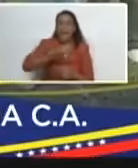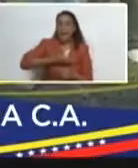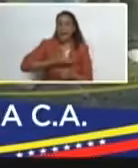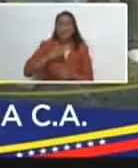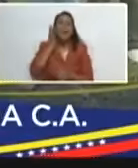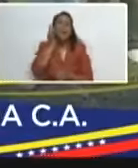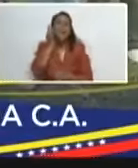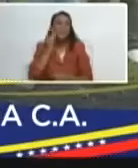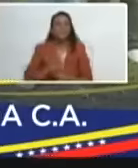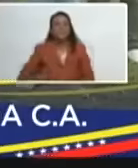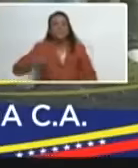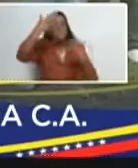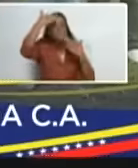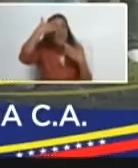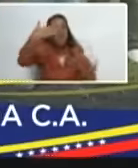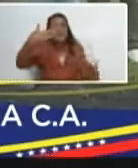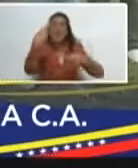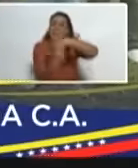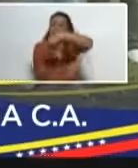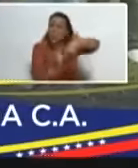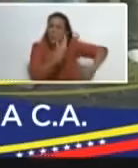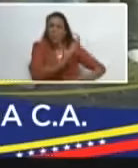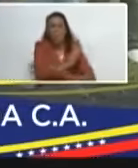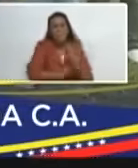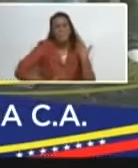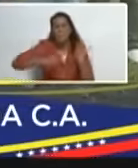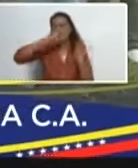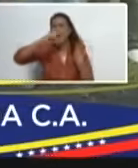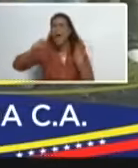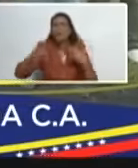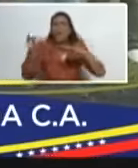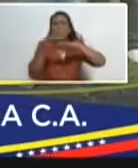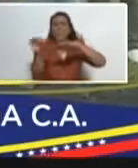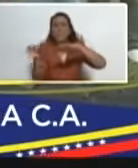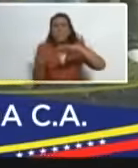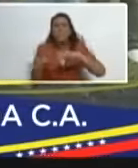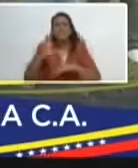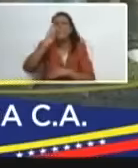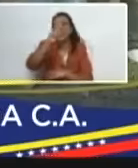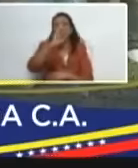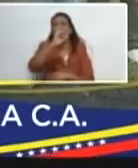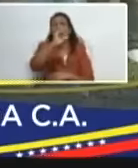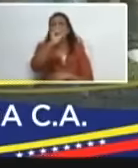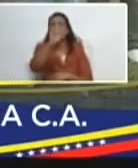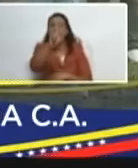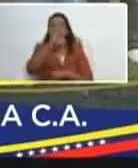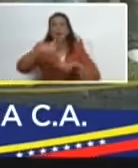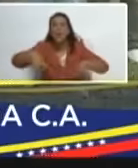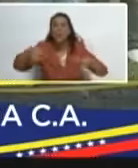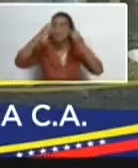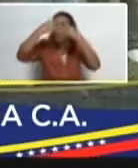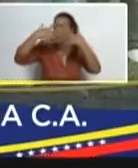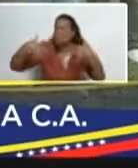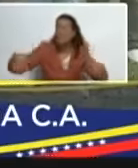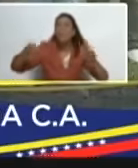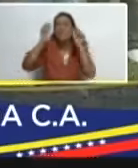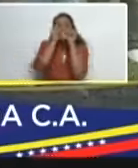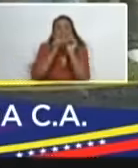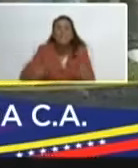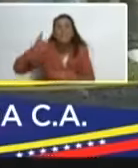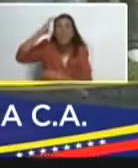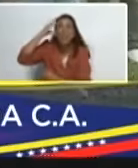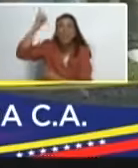alcaldesa. Saludo revolucionario, presidente, desde el municipio Piar, municipio glorioso, bajo la bendición de un